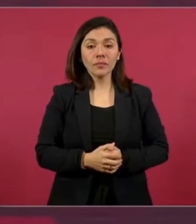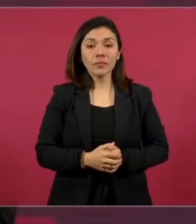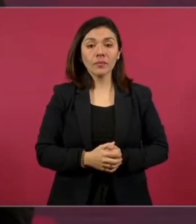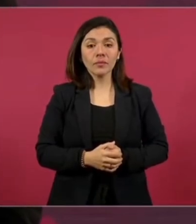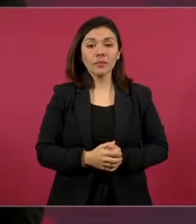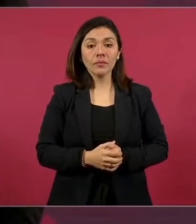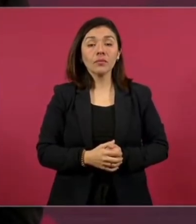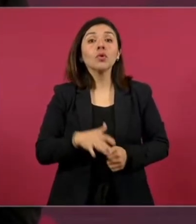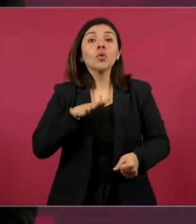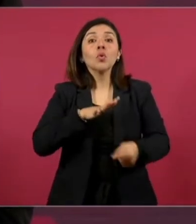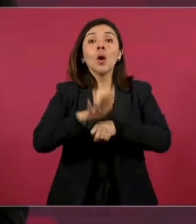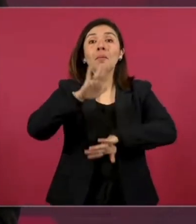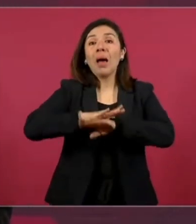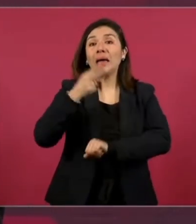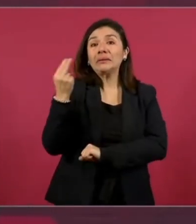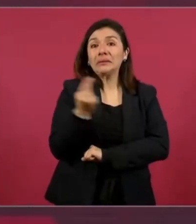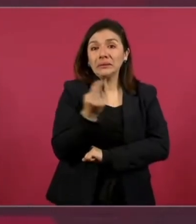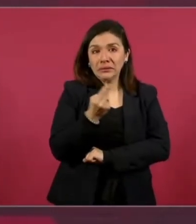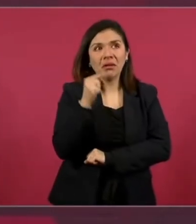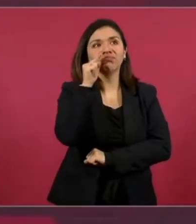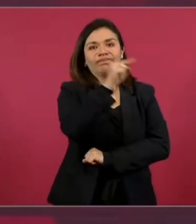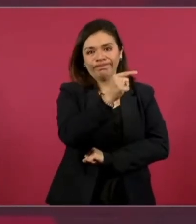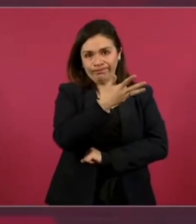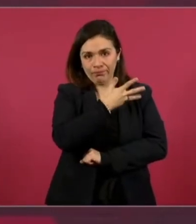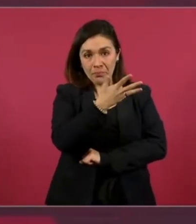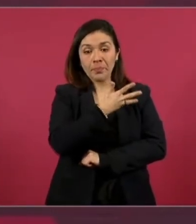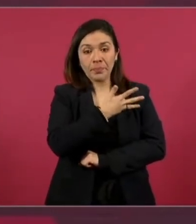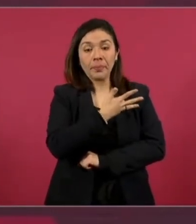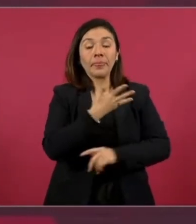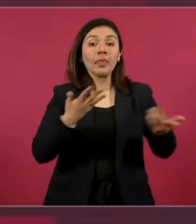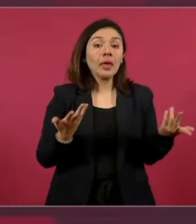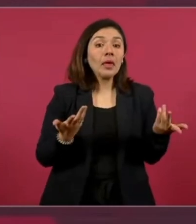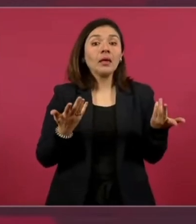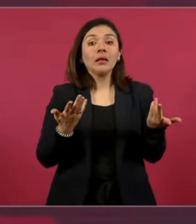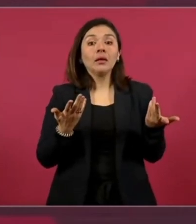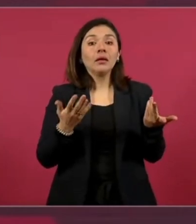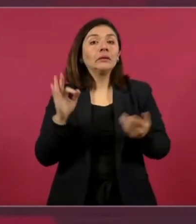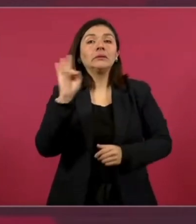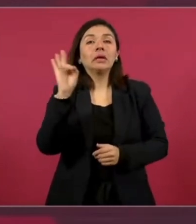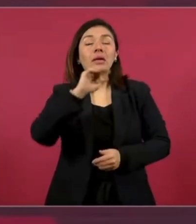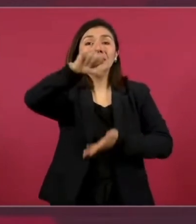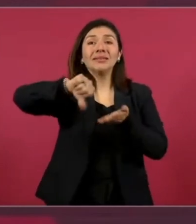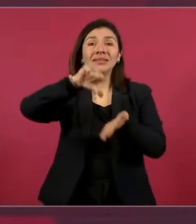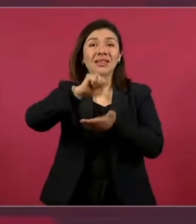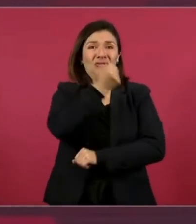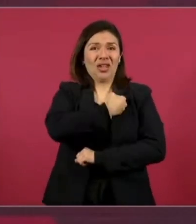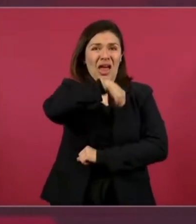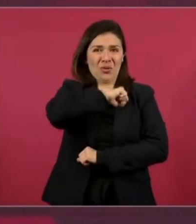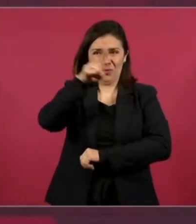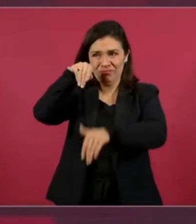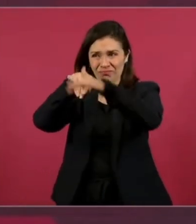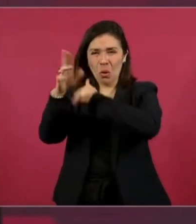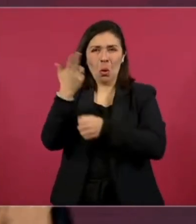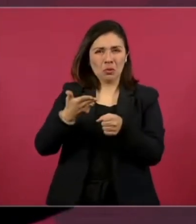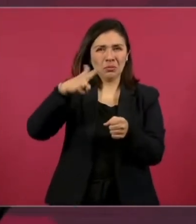que se requieren. Si en un centro de salud, en un